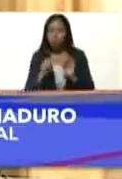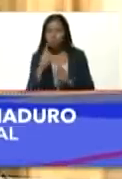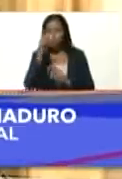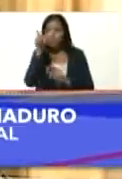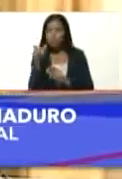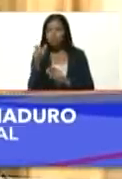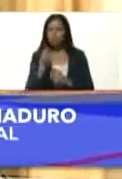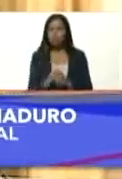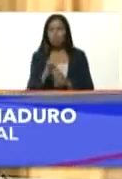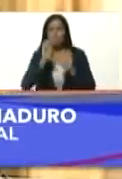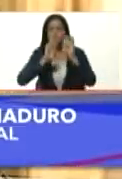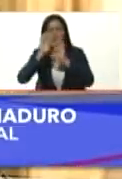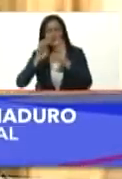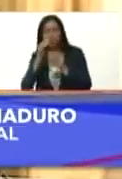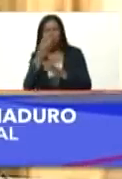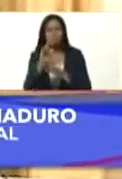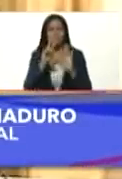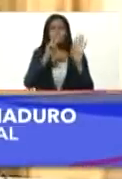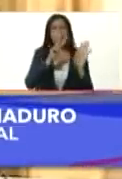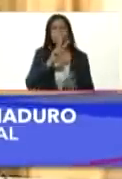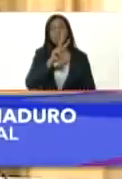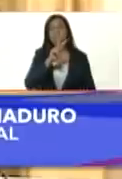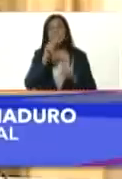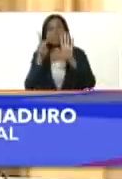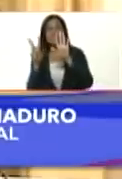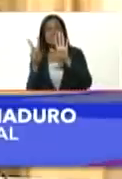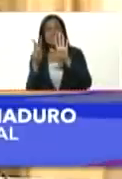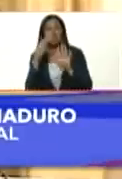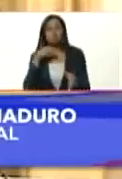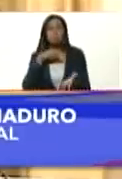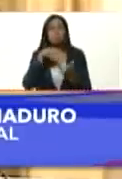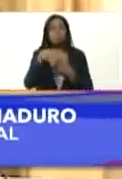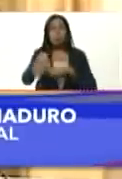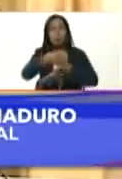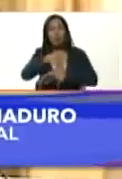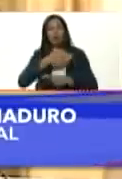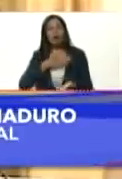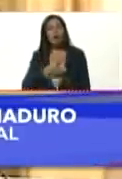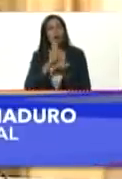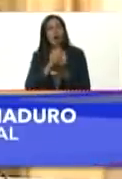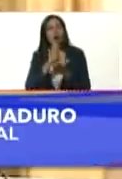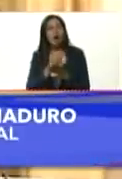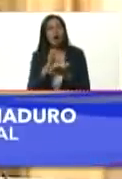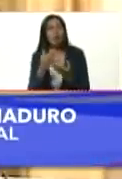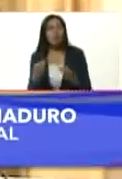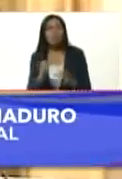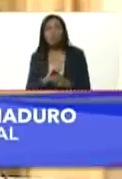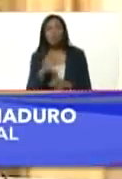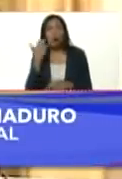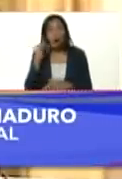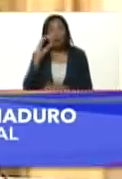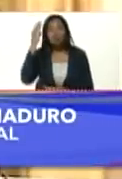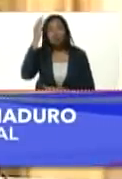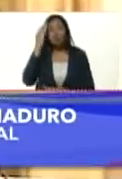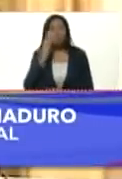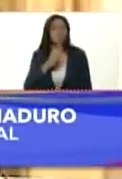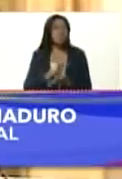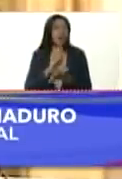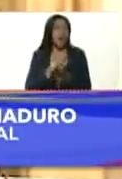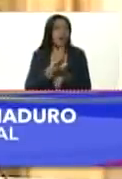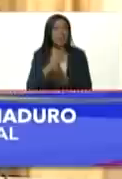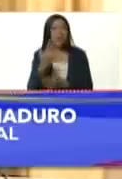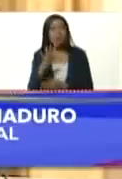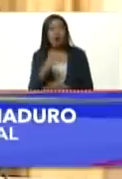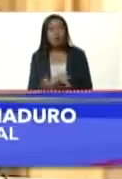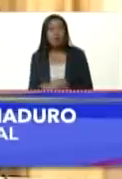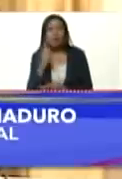Es el cálculo que hace, 27 casos que están por las calles. Hay que tener conciencia de esto. Estamos